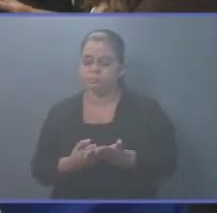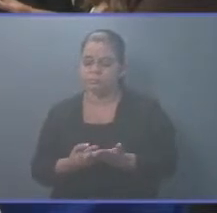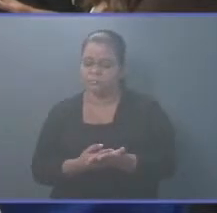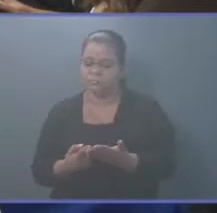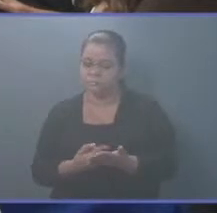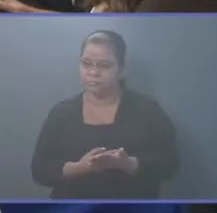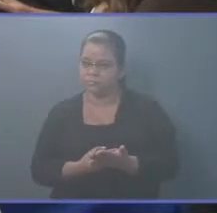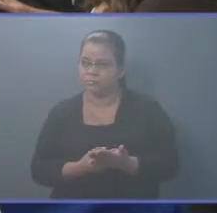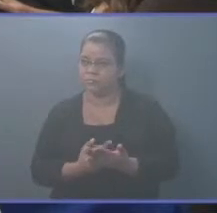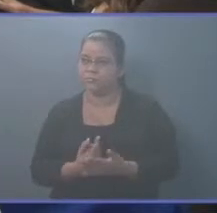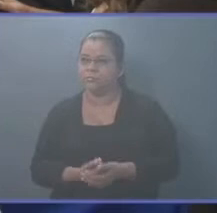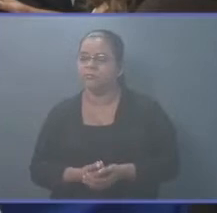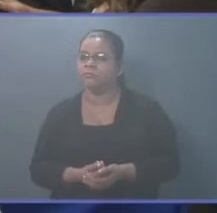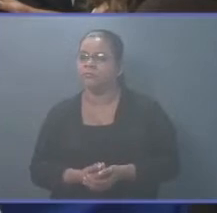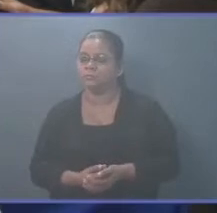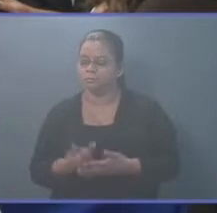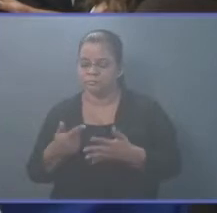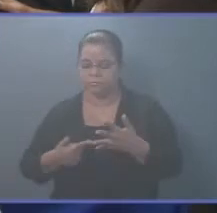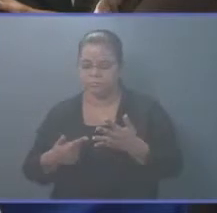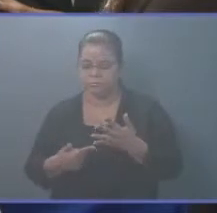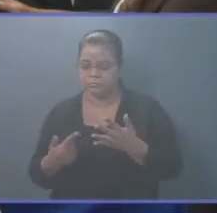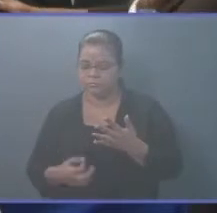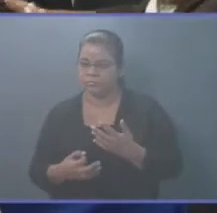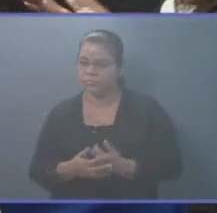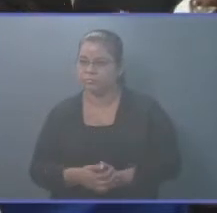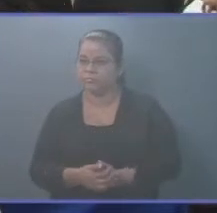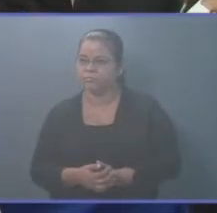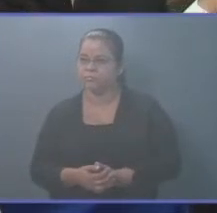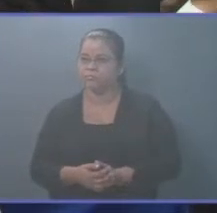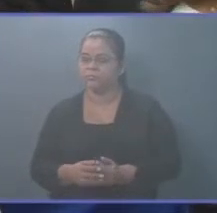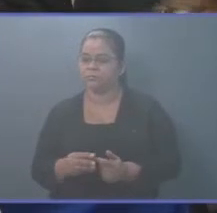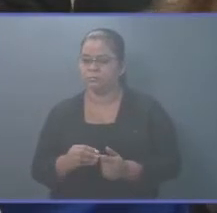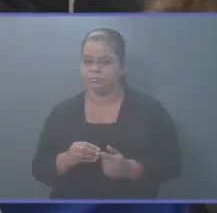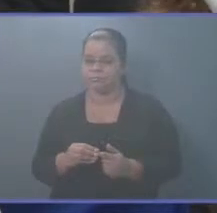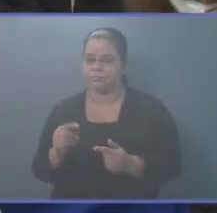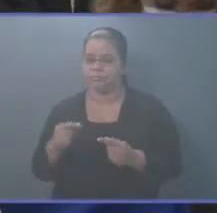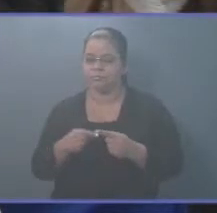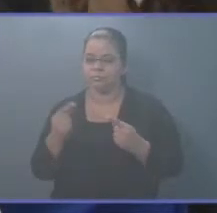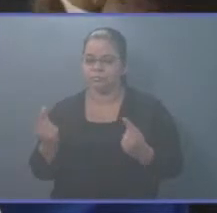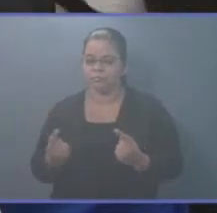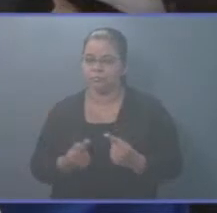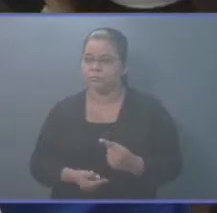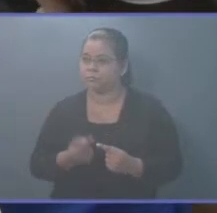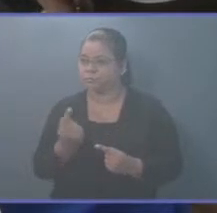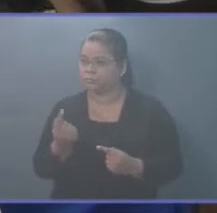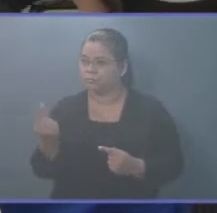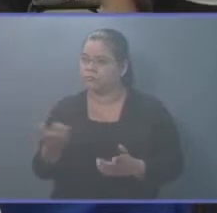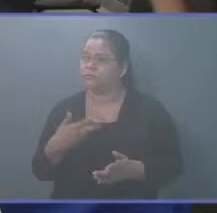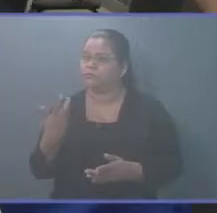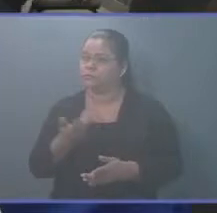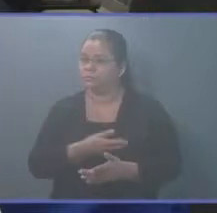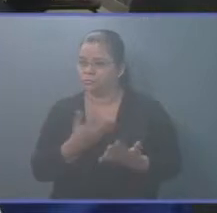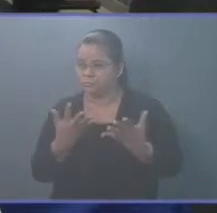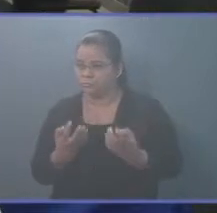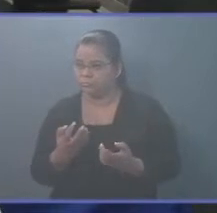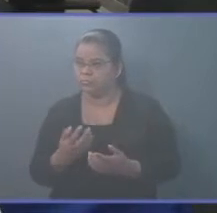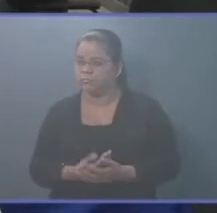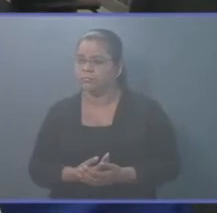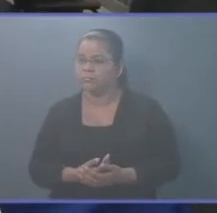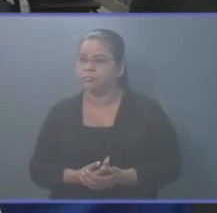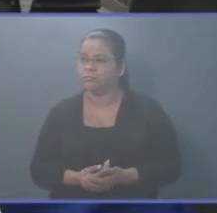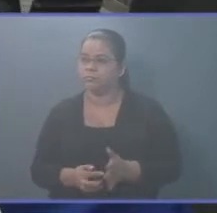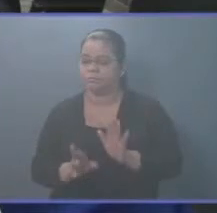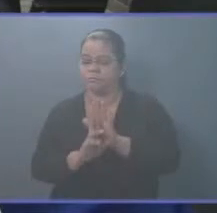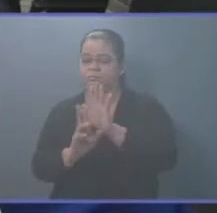de la ley especial contra el tráfico ilegal de personas. Pidámosle entonces a la representante